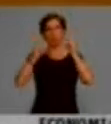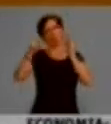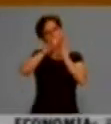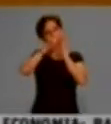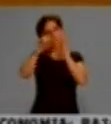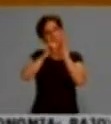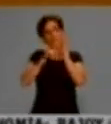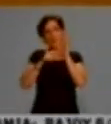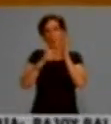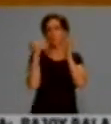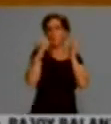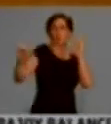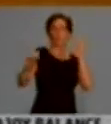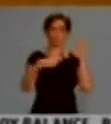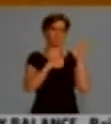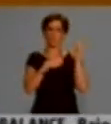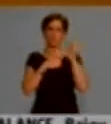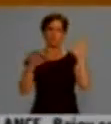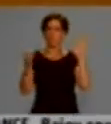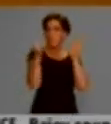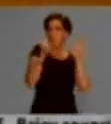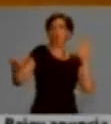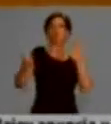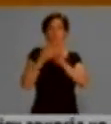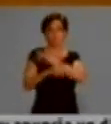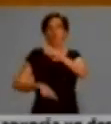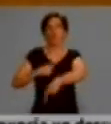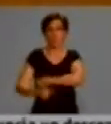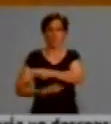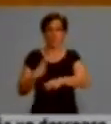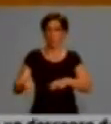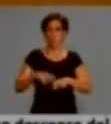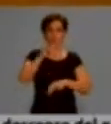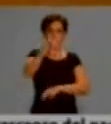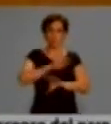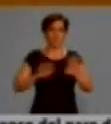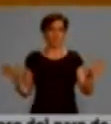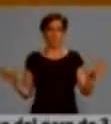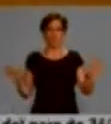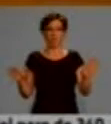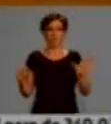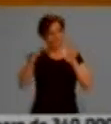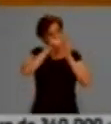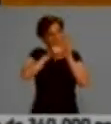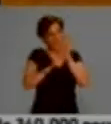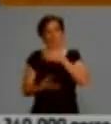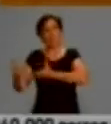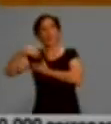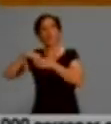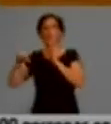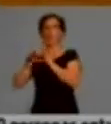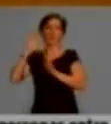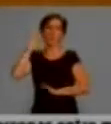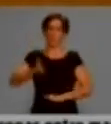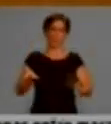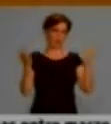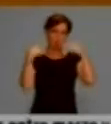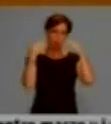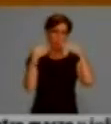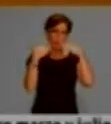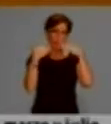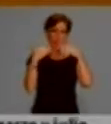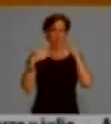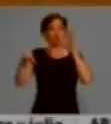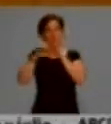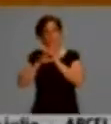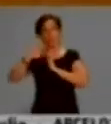Códigos que no se pueden violar sin que ello tenga consecuencias políticas. Códigos que no están en el Código Penal. No. El Código